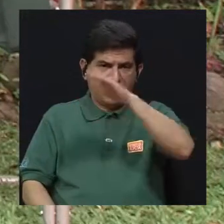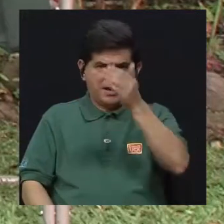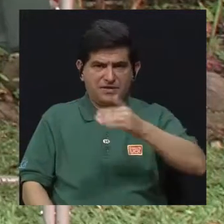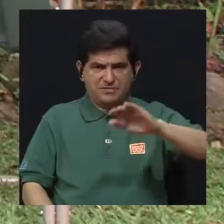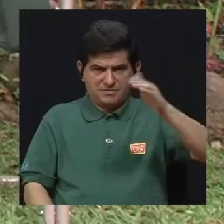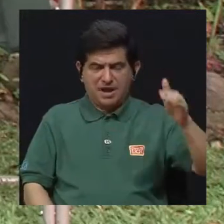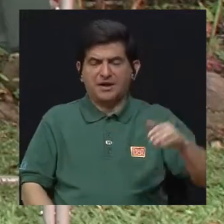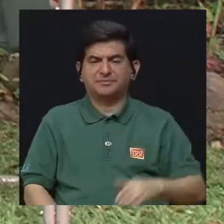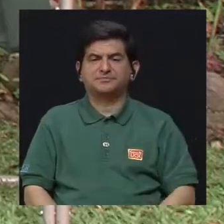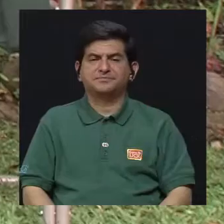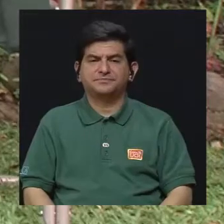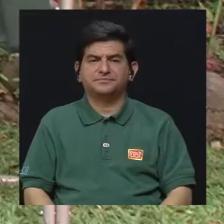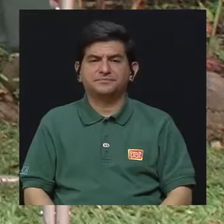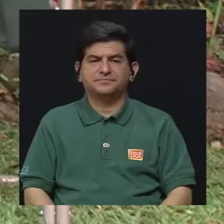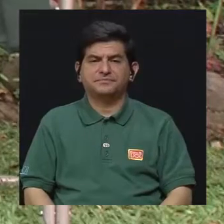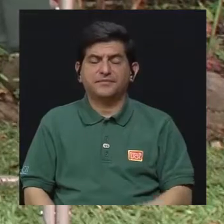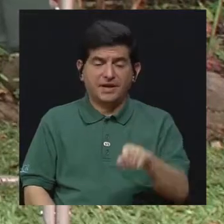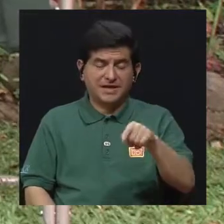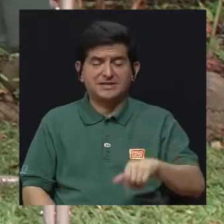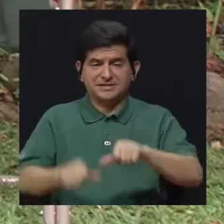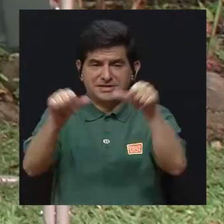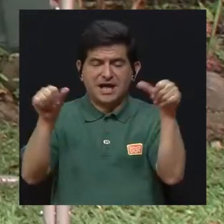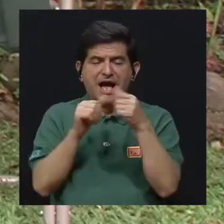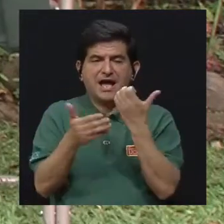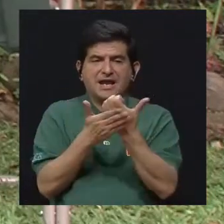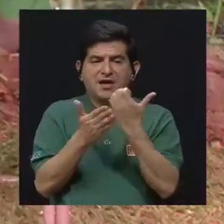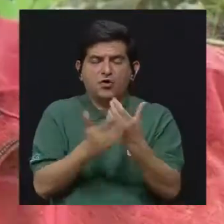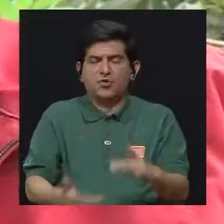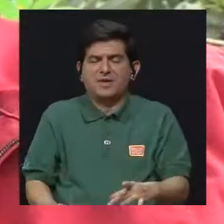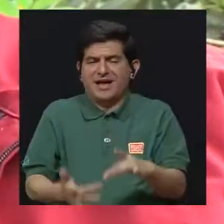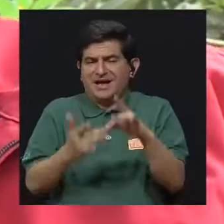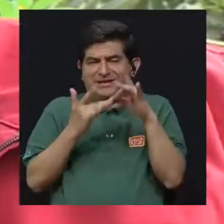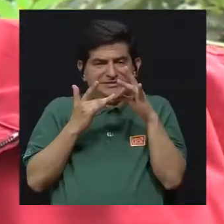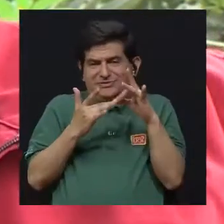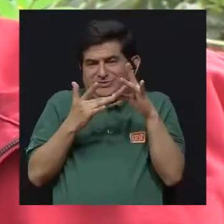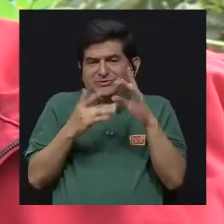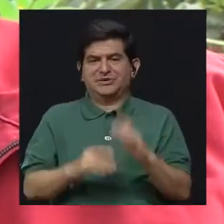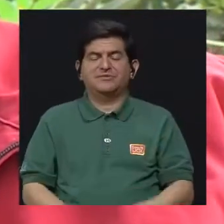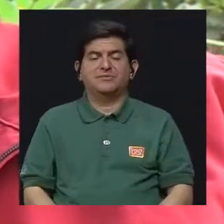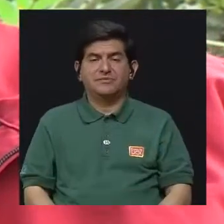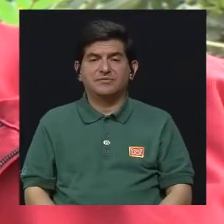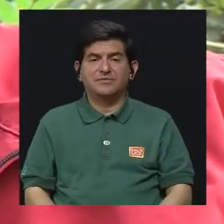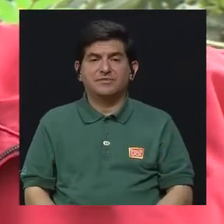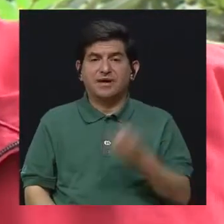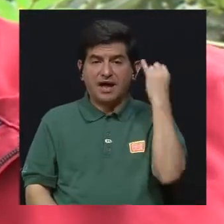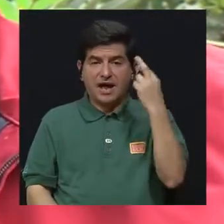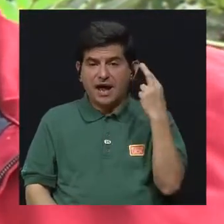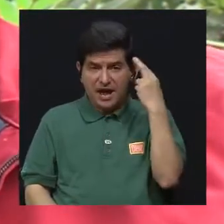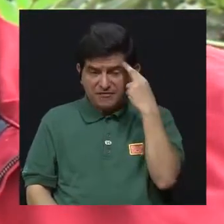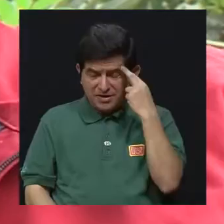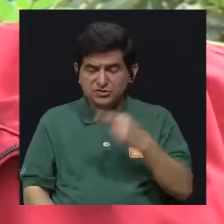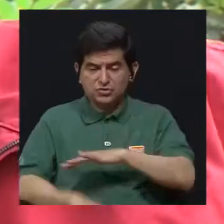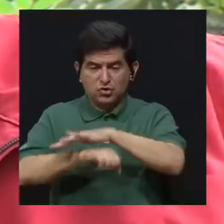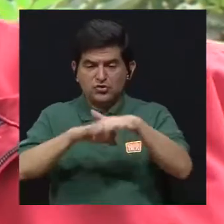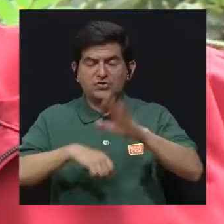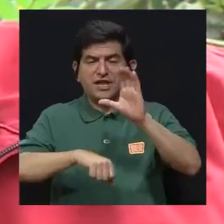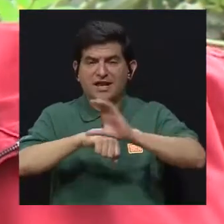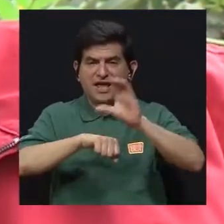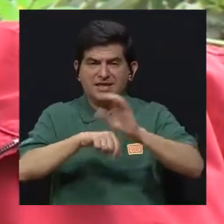marina, en lo que llamamos la zona económica exclusiva. Precisamente por la existencia de la isla del Coco que nos extiende